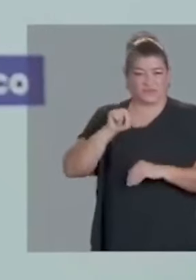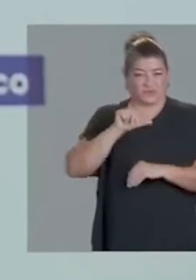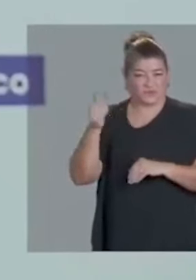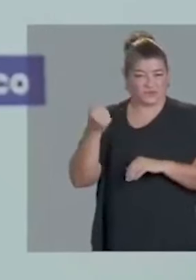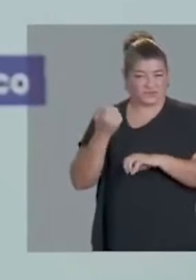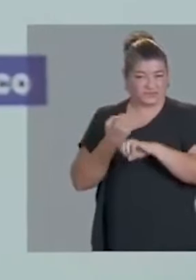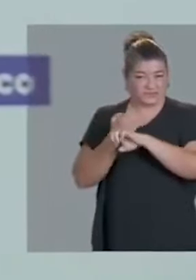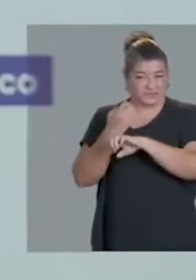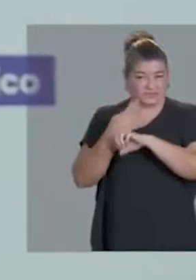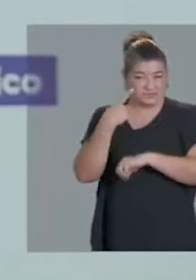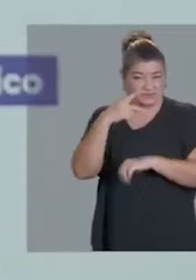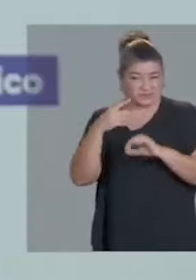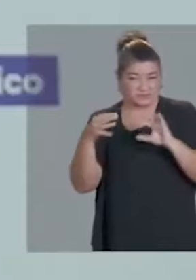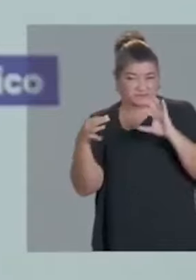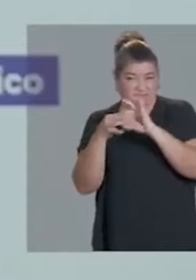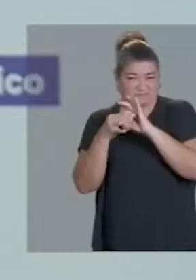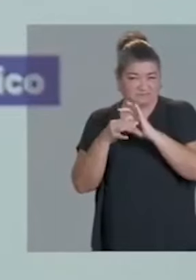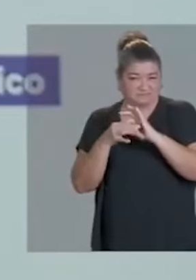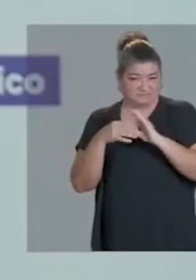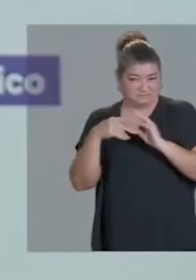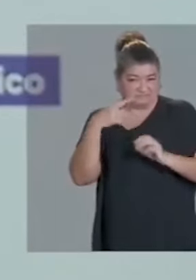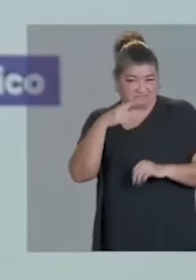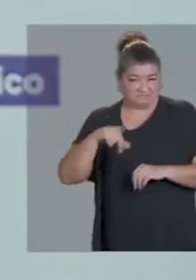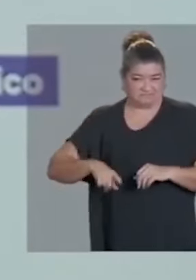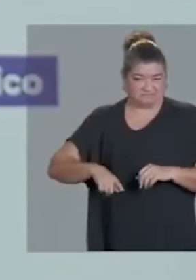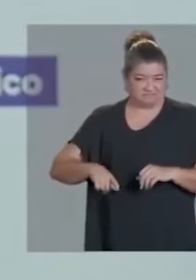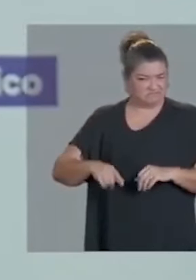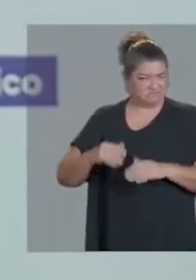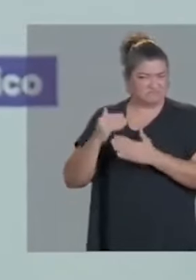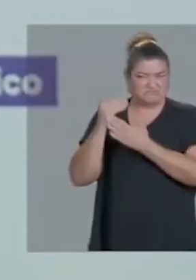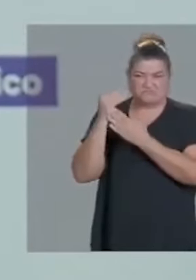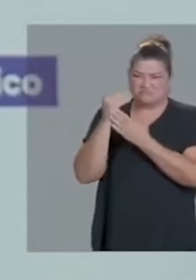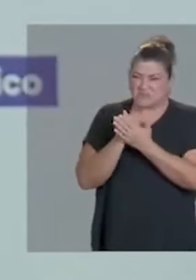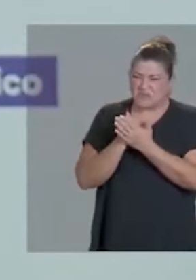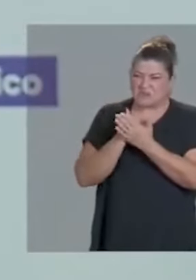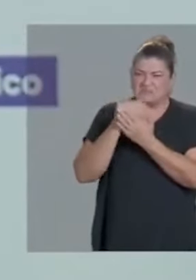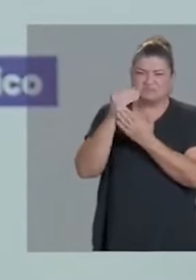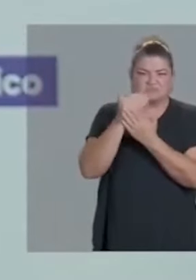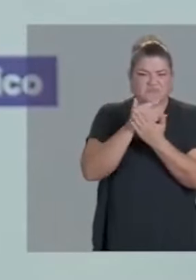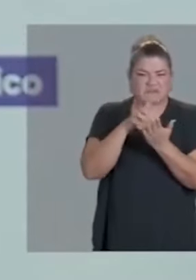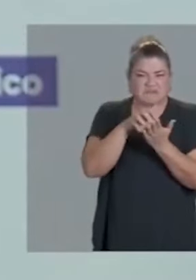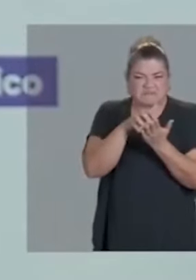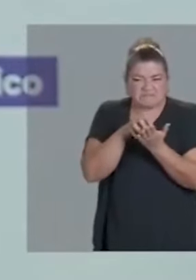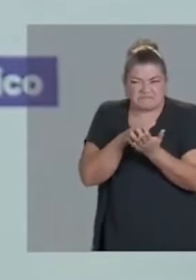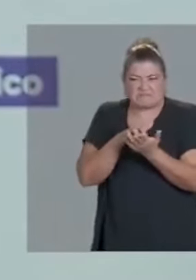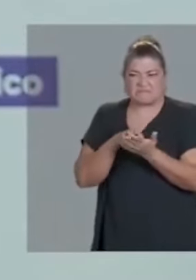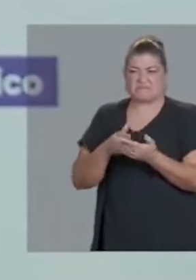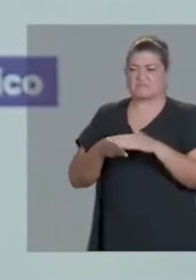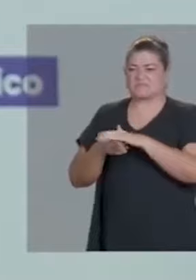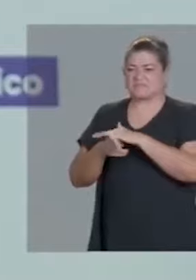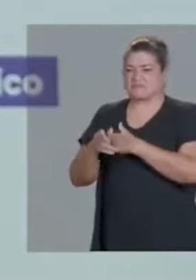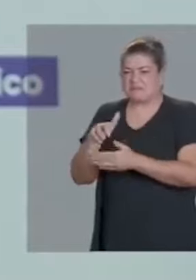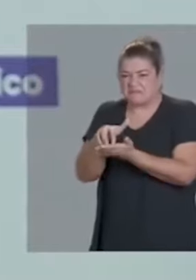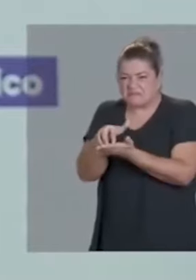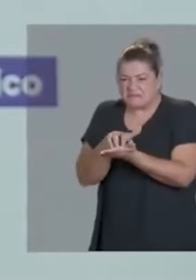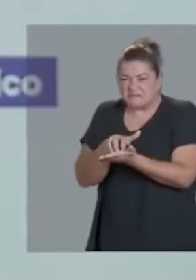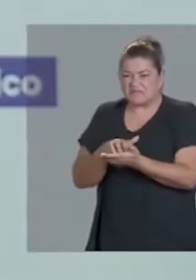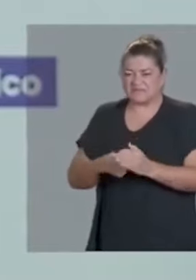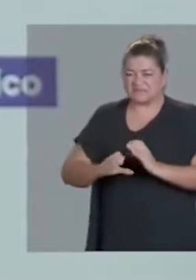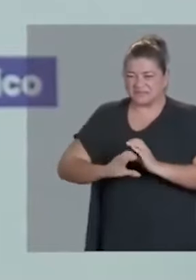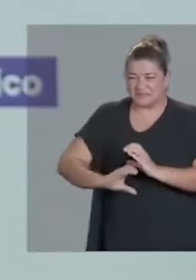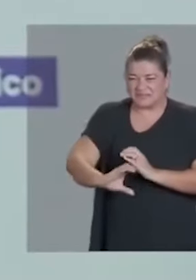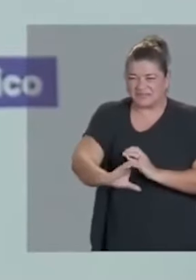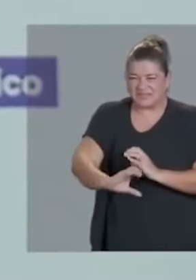para mantenimiento del metro. Disminuyó también la cantidad de tubería rehabilitada durante su administración. Y disminuyó también